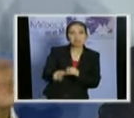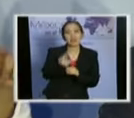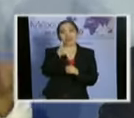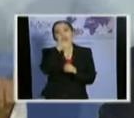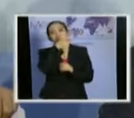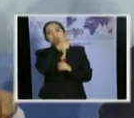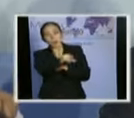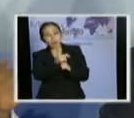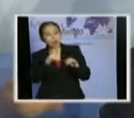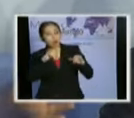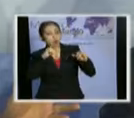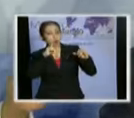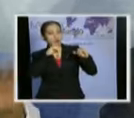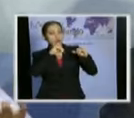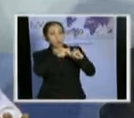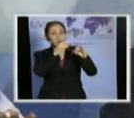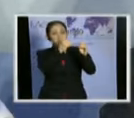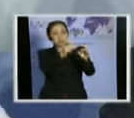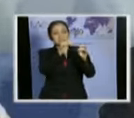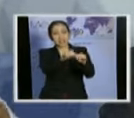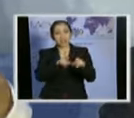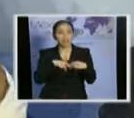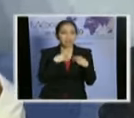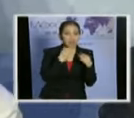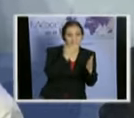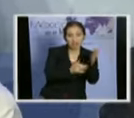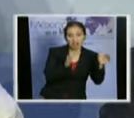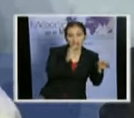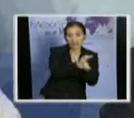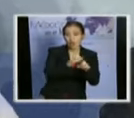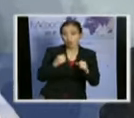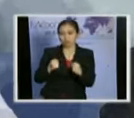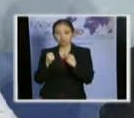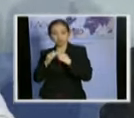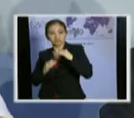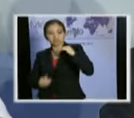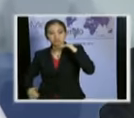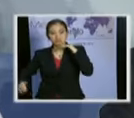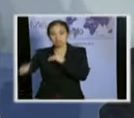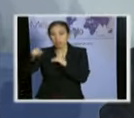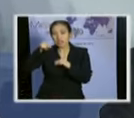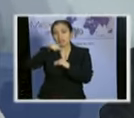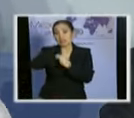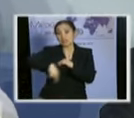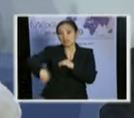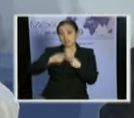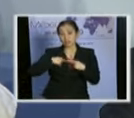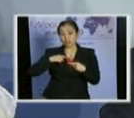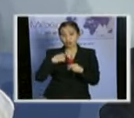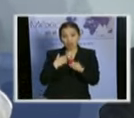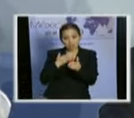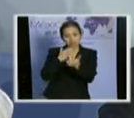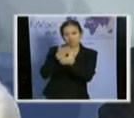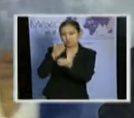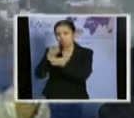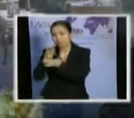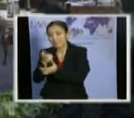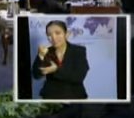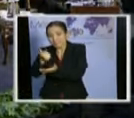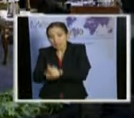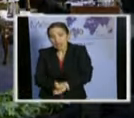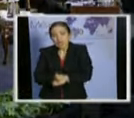las instituciones frágiles o fuertes, la experiencia de la ciudadanía activa en nuestros países, nos da un piso